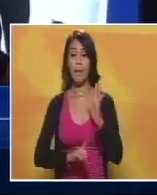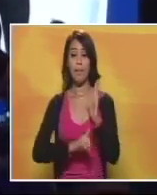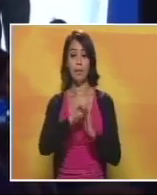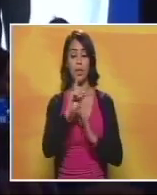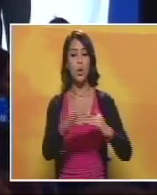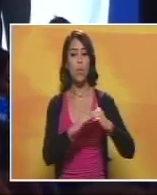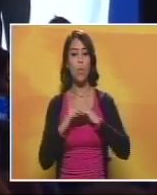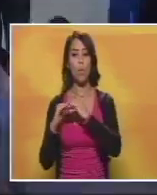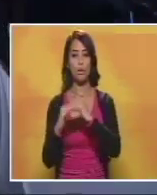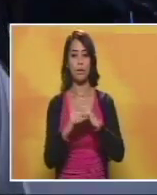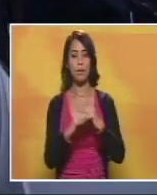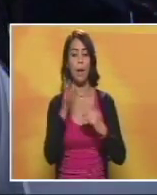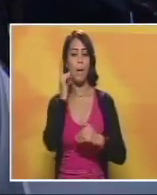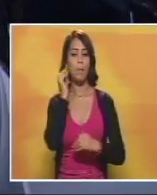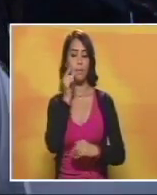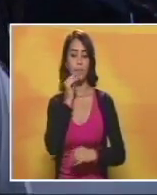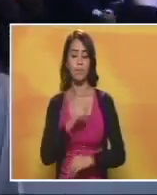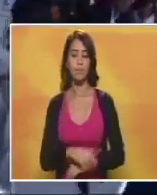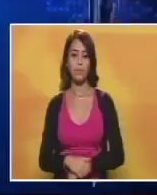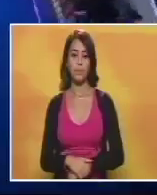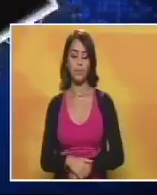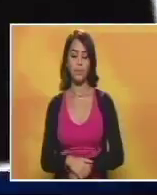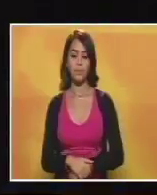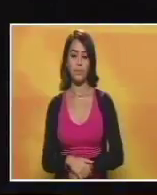nación una pérdida importante de su capital humano.